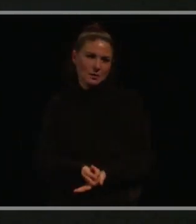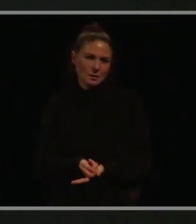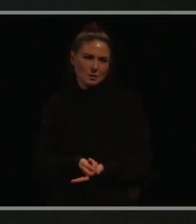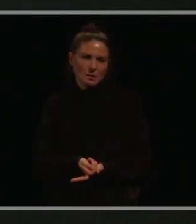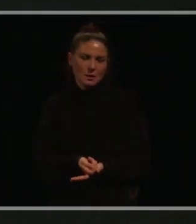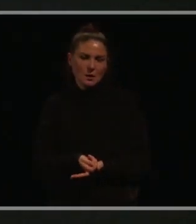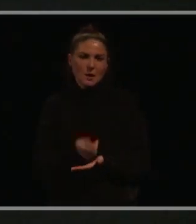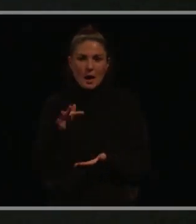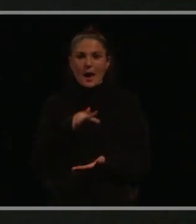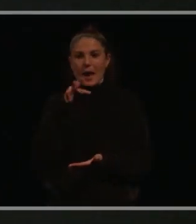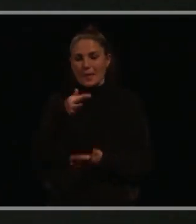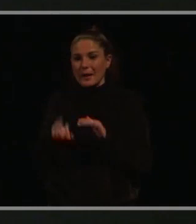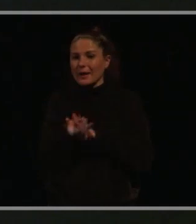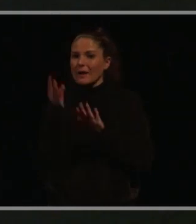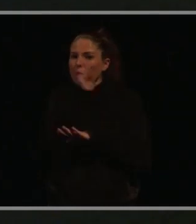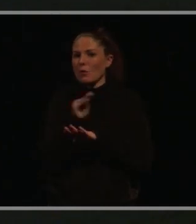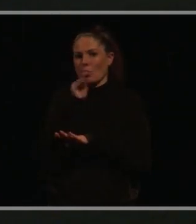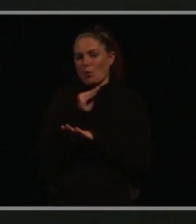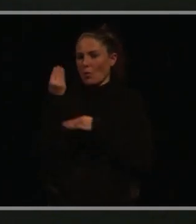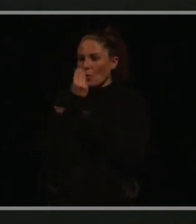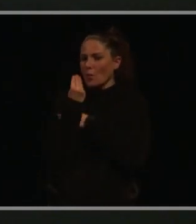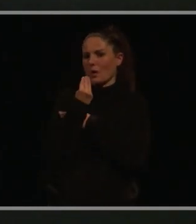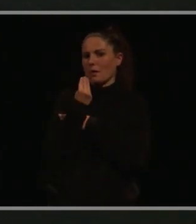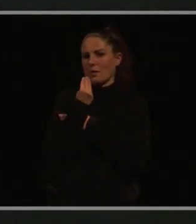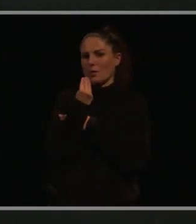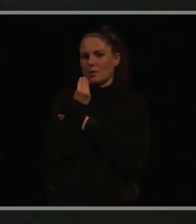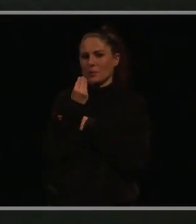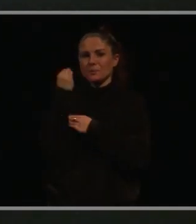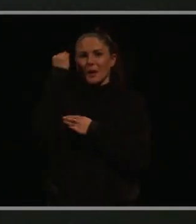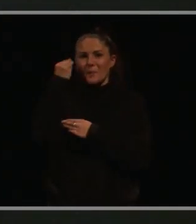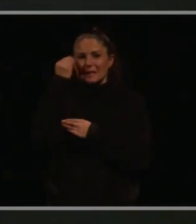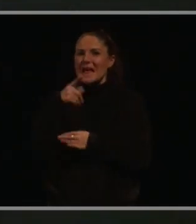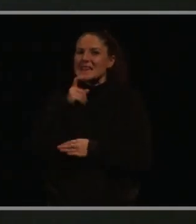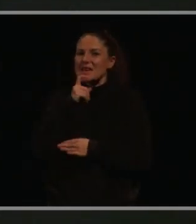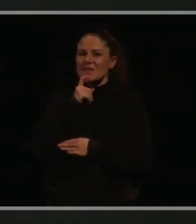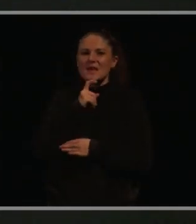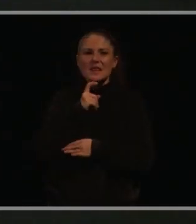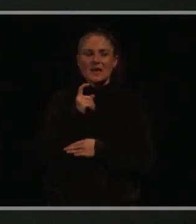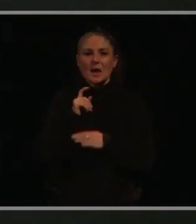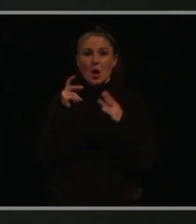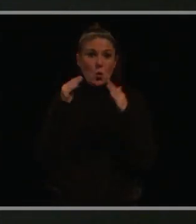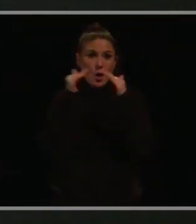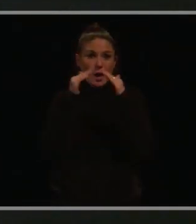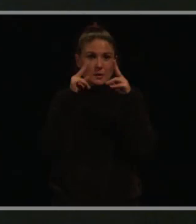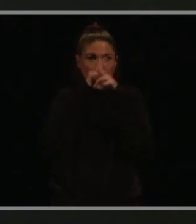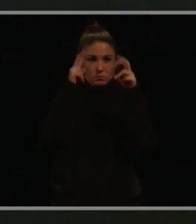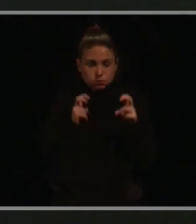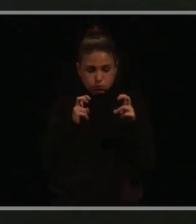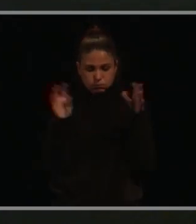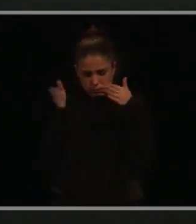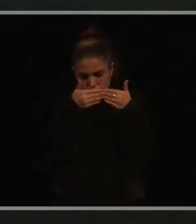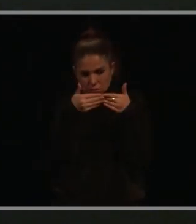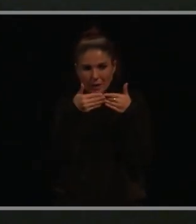en implementar cuidado. Pensad lo difícil que es hacer una cuarentena cuando uno vive en una casa pequeña y